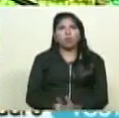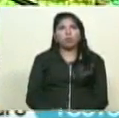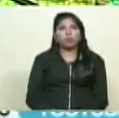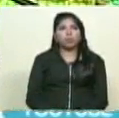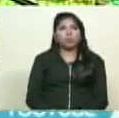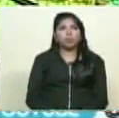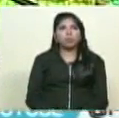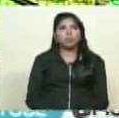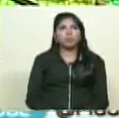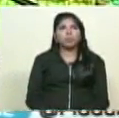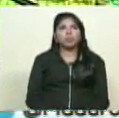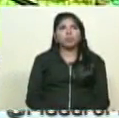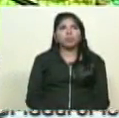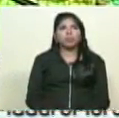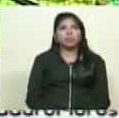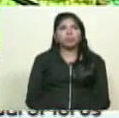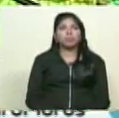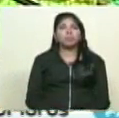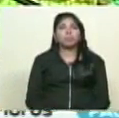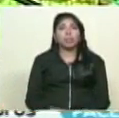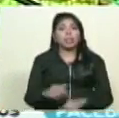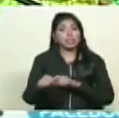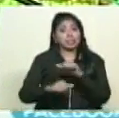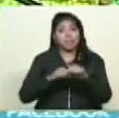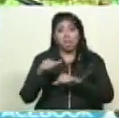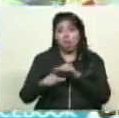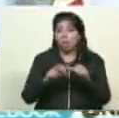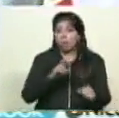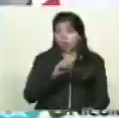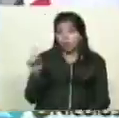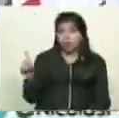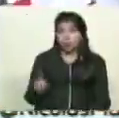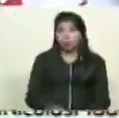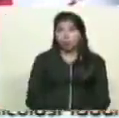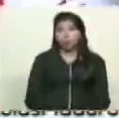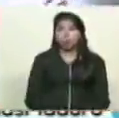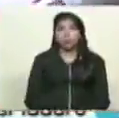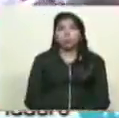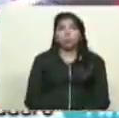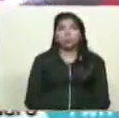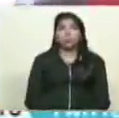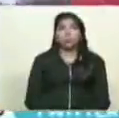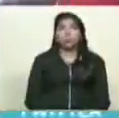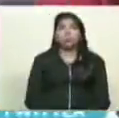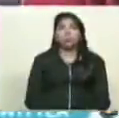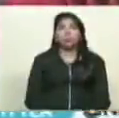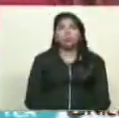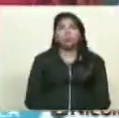los motores en el resto del siglo XXI, como lo vamos a hacer.